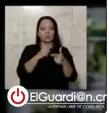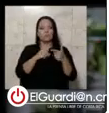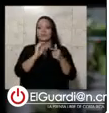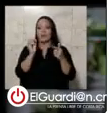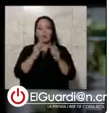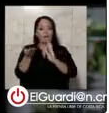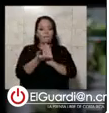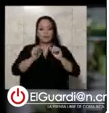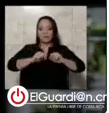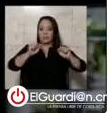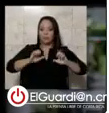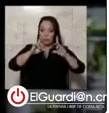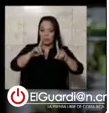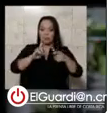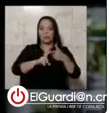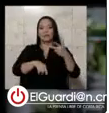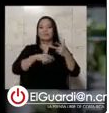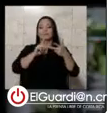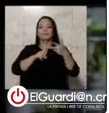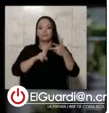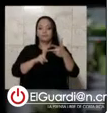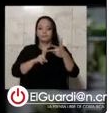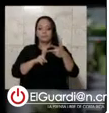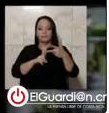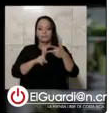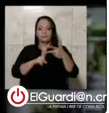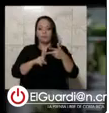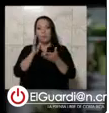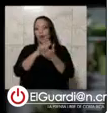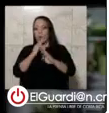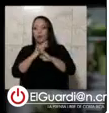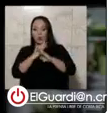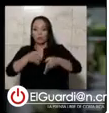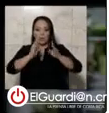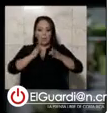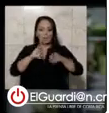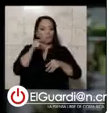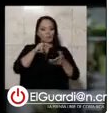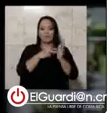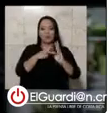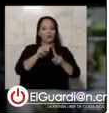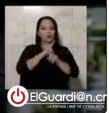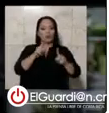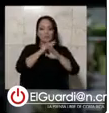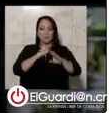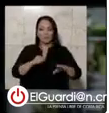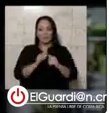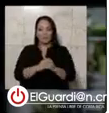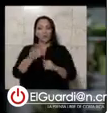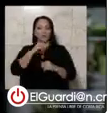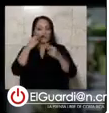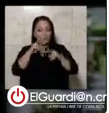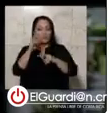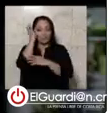sistema educativo, ni de bloqueos en la calle, porque ya eso no es pacífico. Vemos con